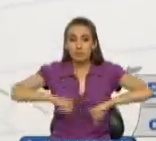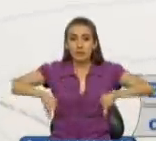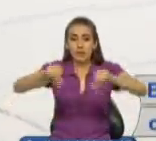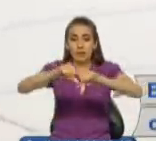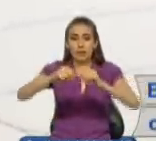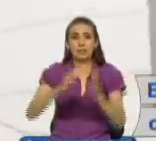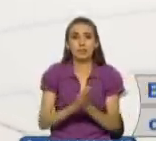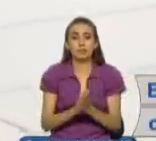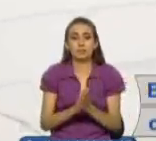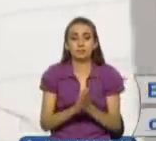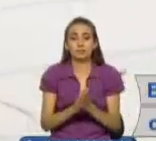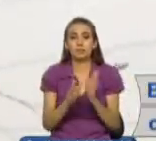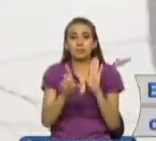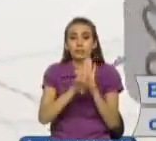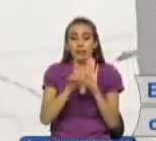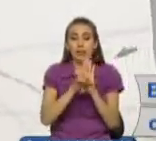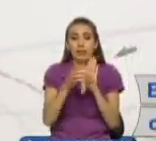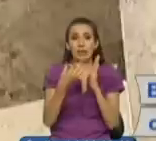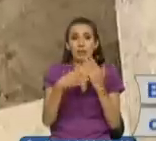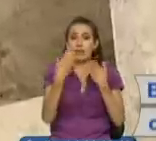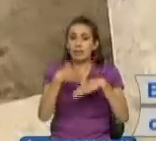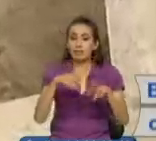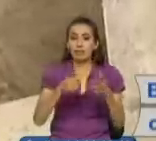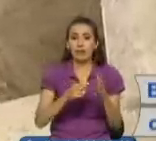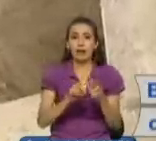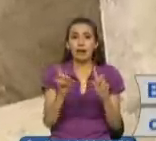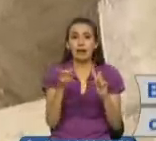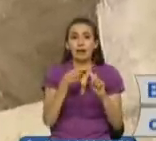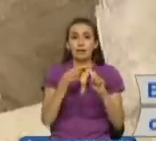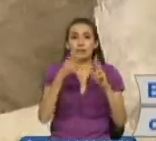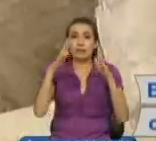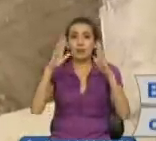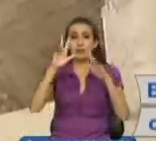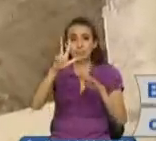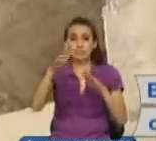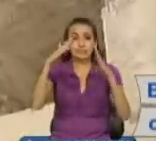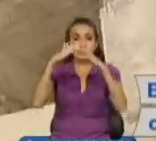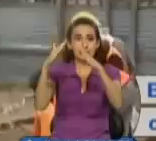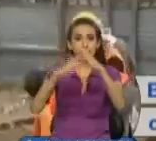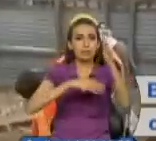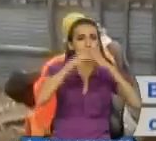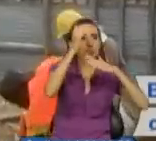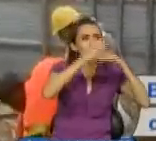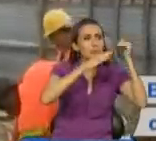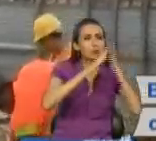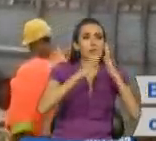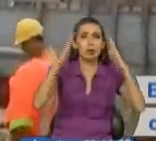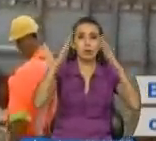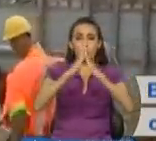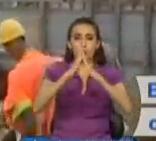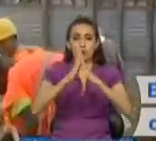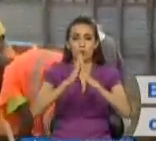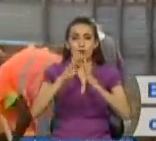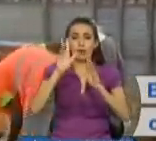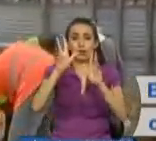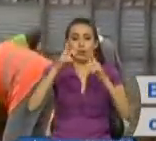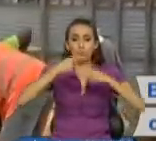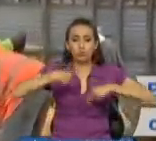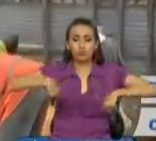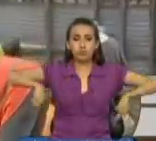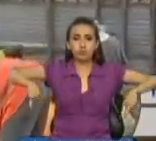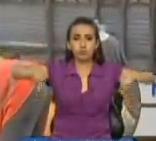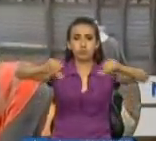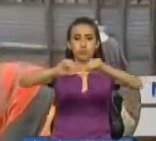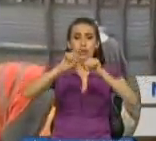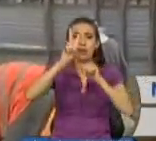midu y este miércoles ya las primeras tres viviendas toman forma una casa de 8 por 640 tiene